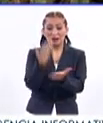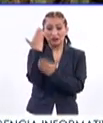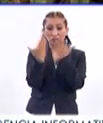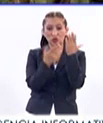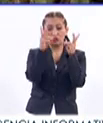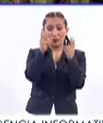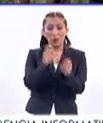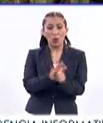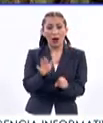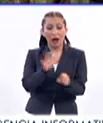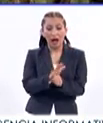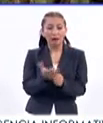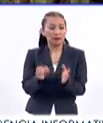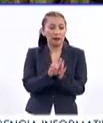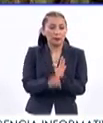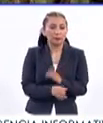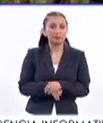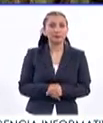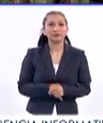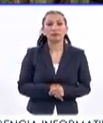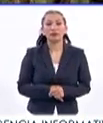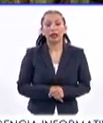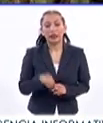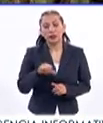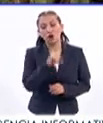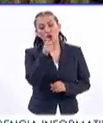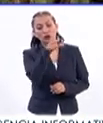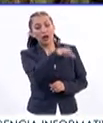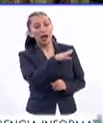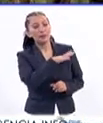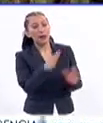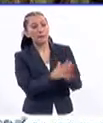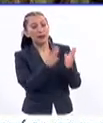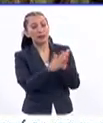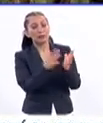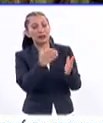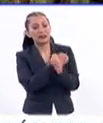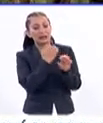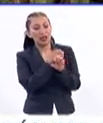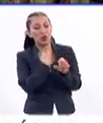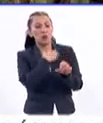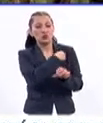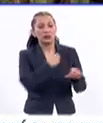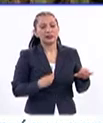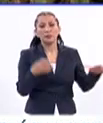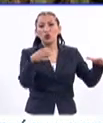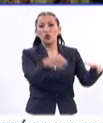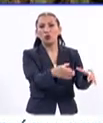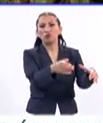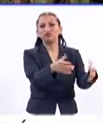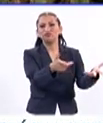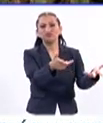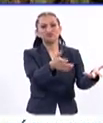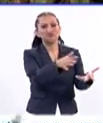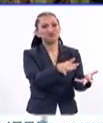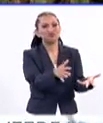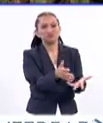estudio, por poner un ejemplo, y en los demás había la participación estatal y municipal